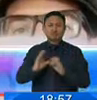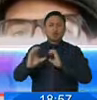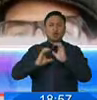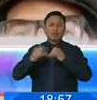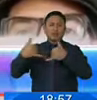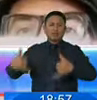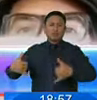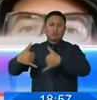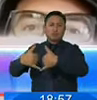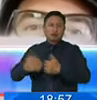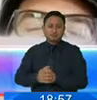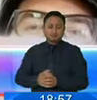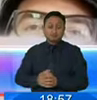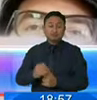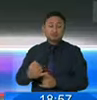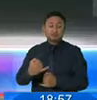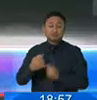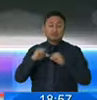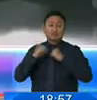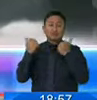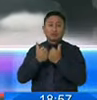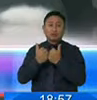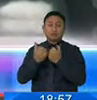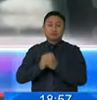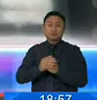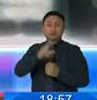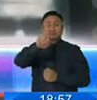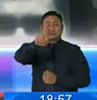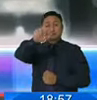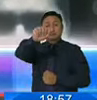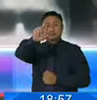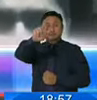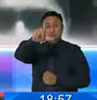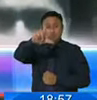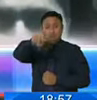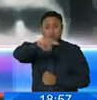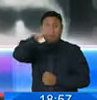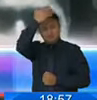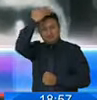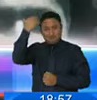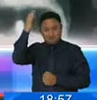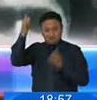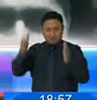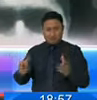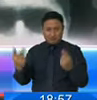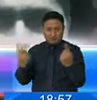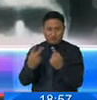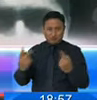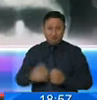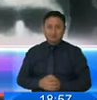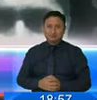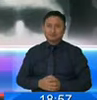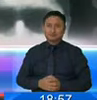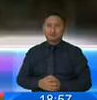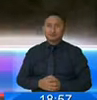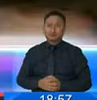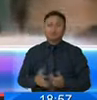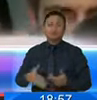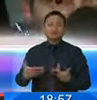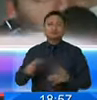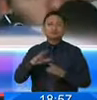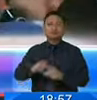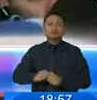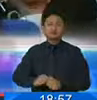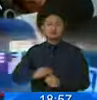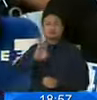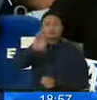entre José Serrano, actual asambleísta, y Raúl Che, agente de la Secretaría Nacional de Inteligencia Senaín, detenido por el